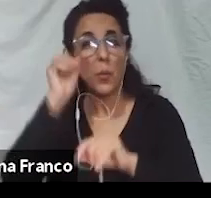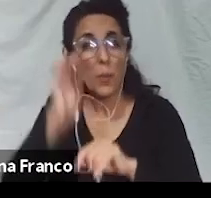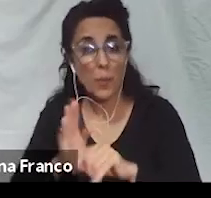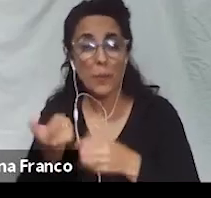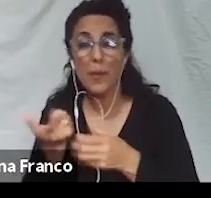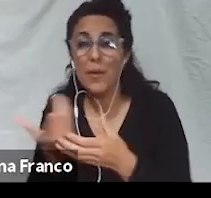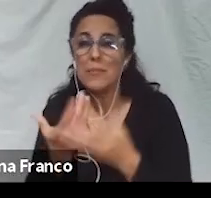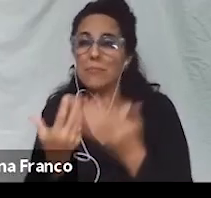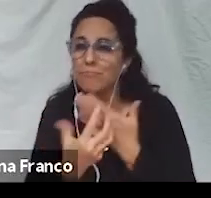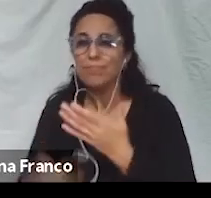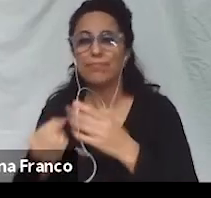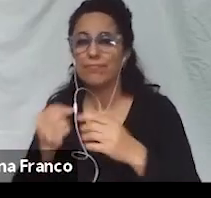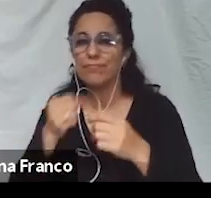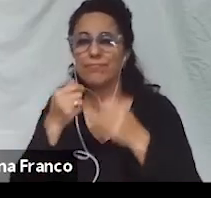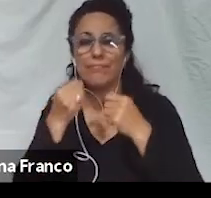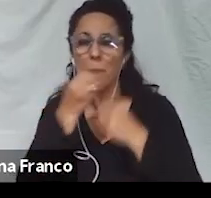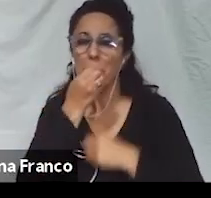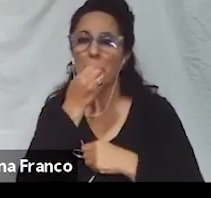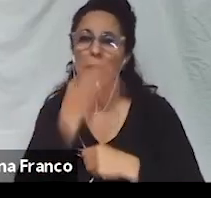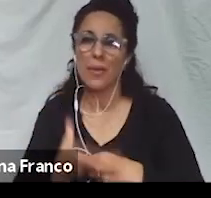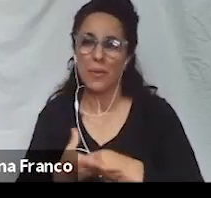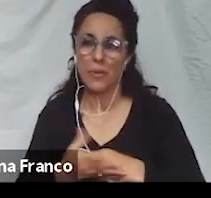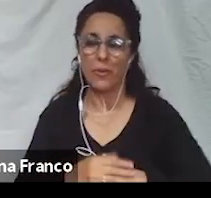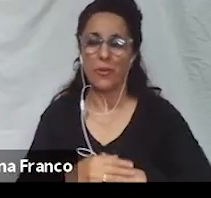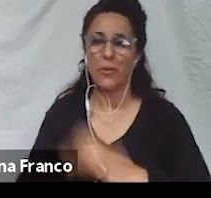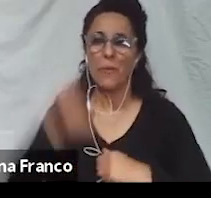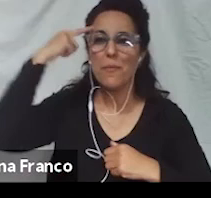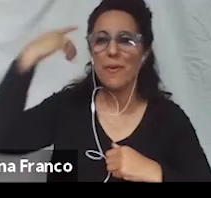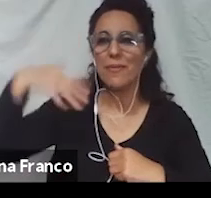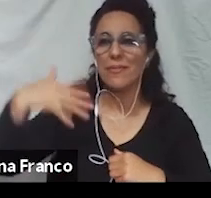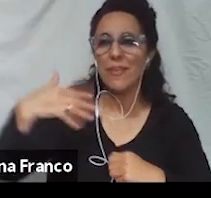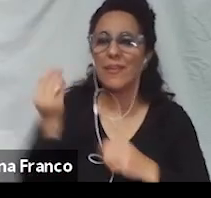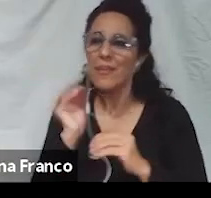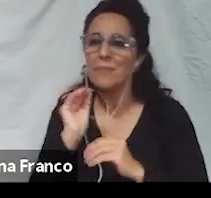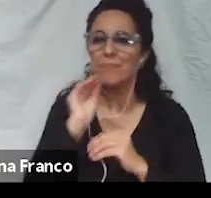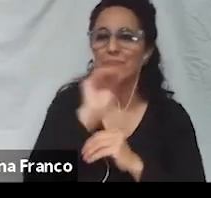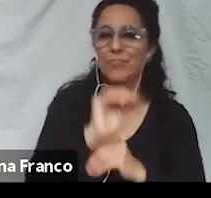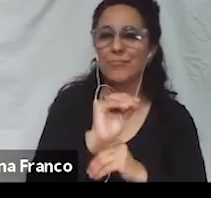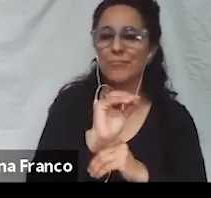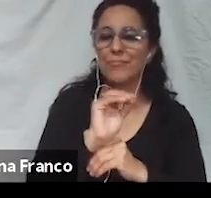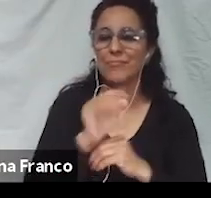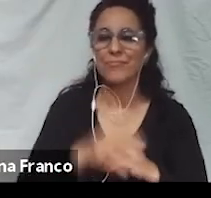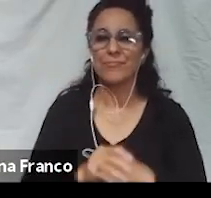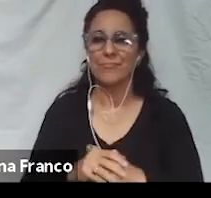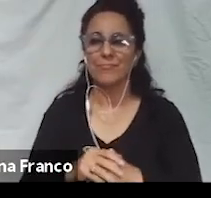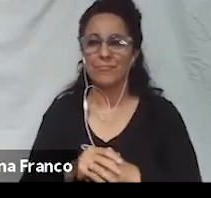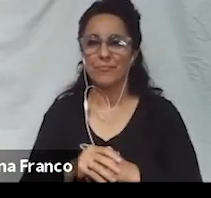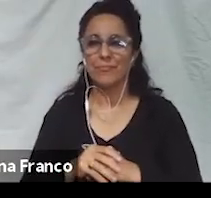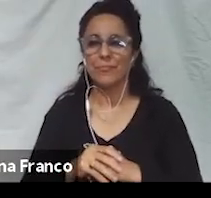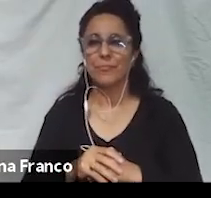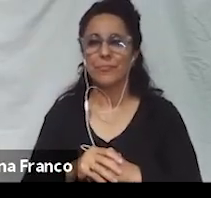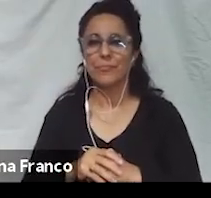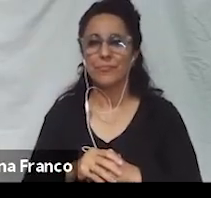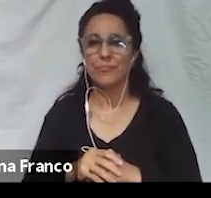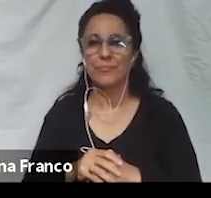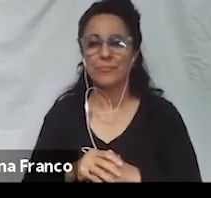sitios, los lectores han incorporado un poco más de inteligencia de su parte para poder saltar estos